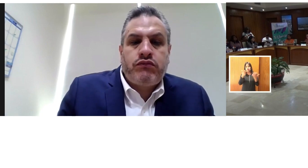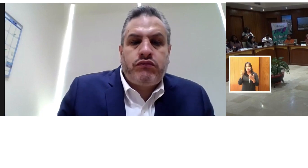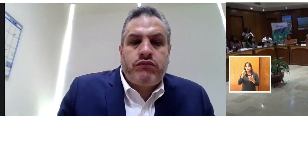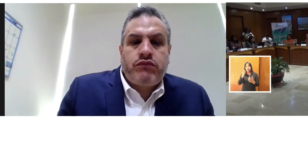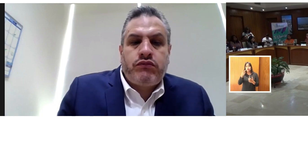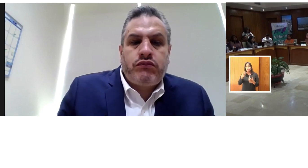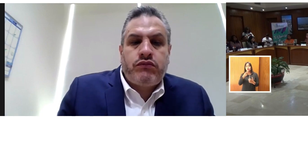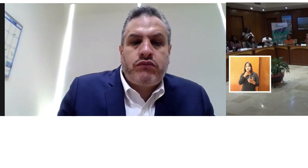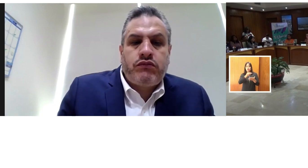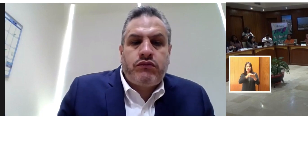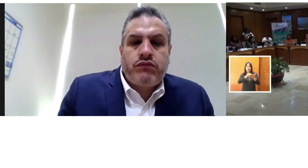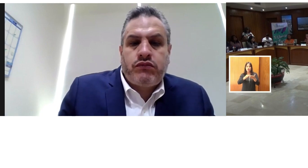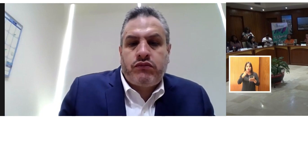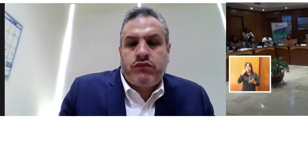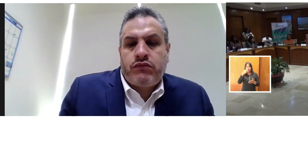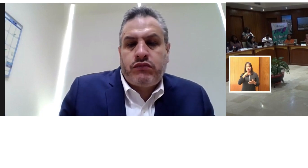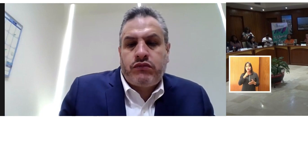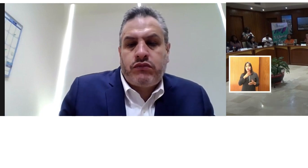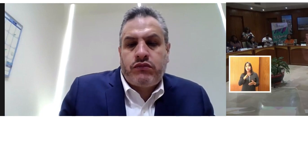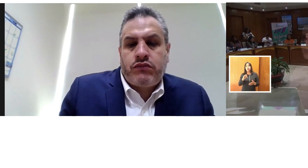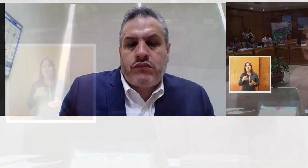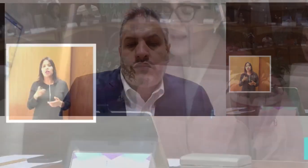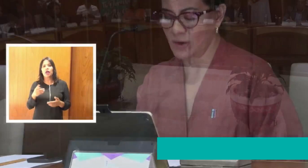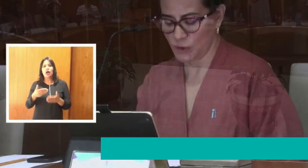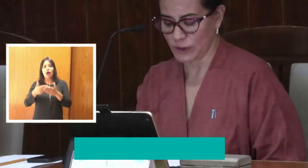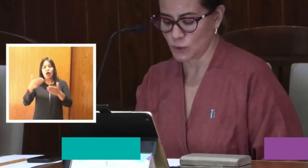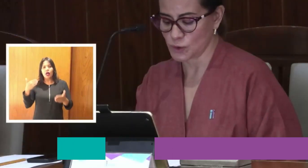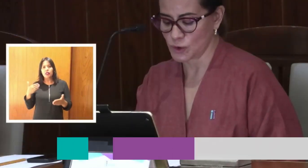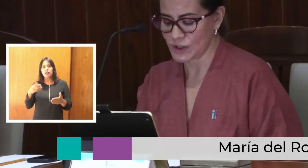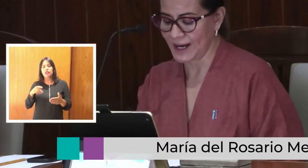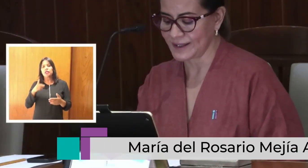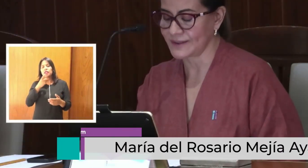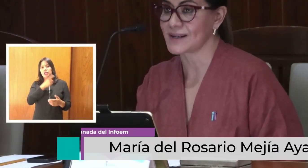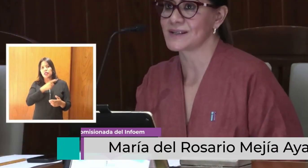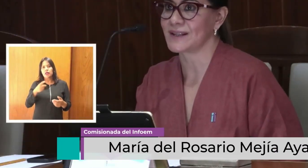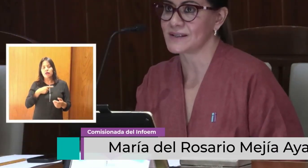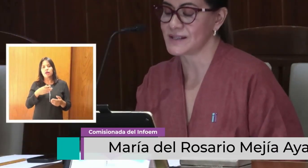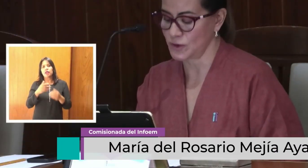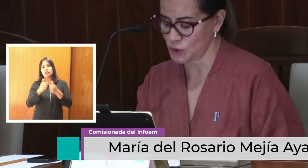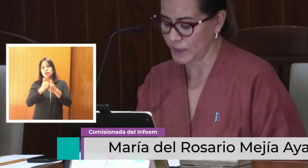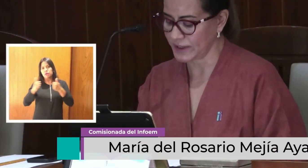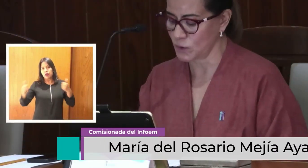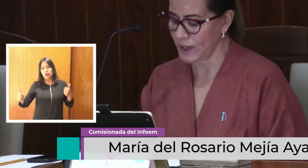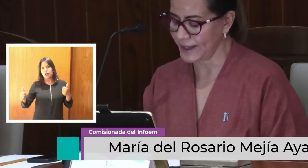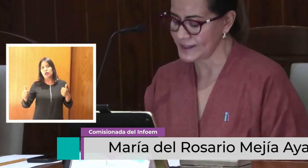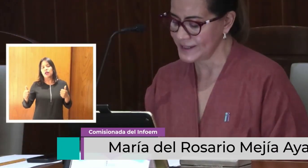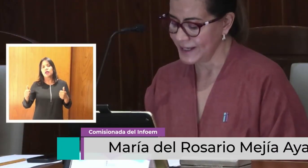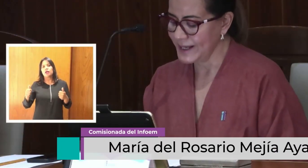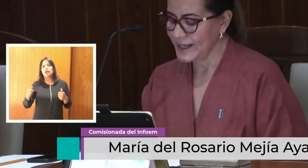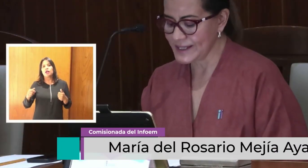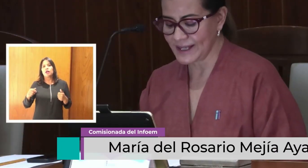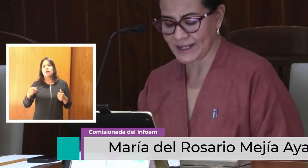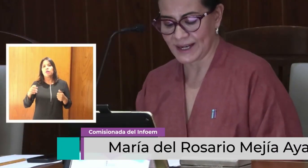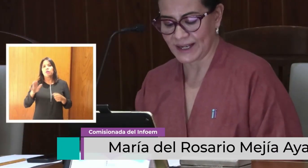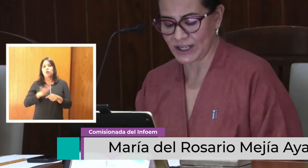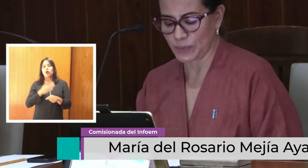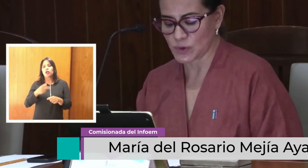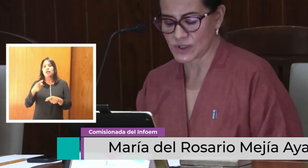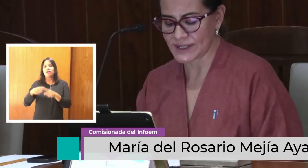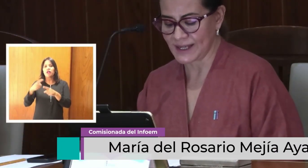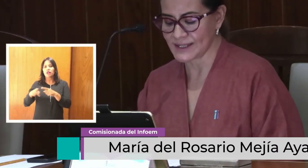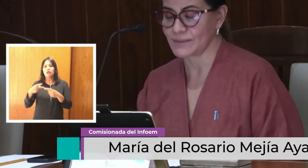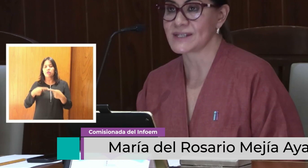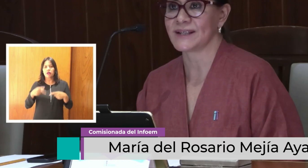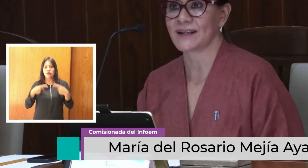6.822, ya que se considera que se debieron separar los recursos al tratarse de distintos particulares y seguir la línea